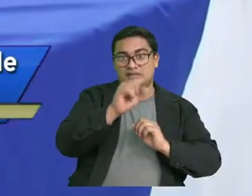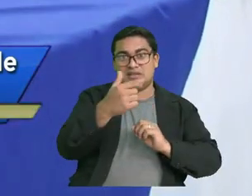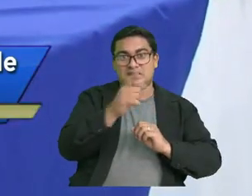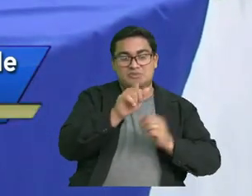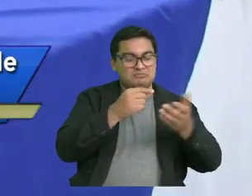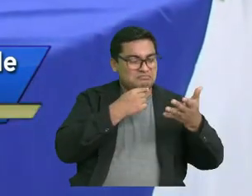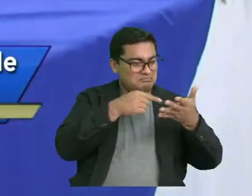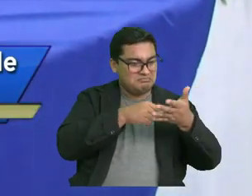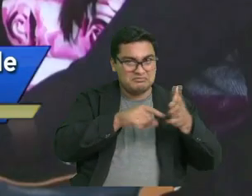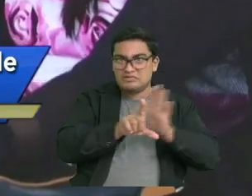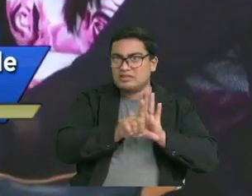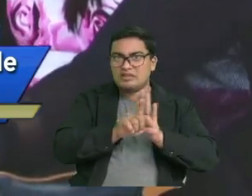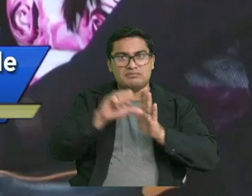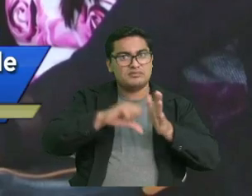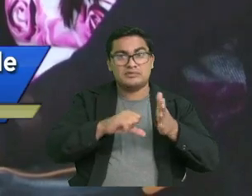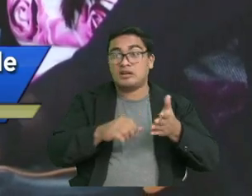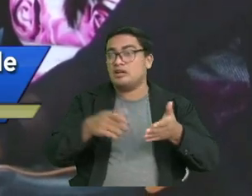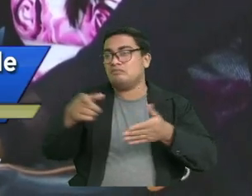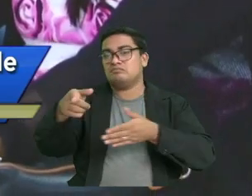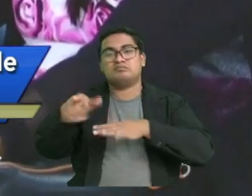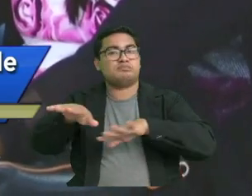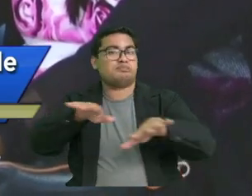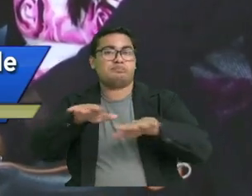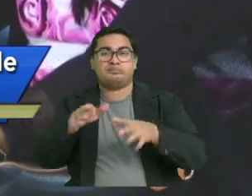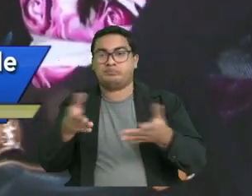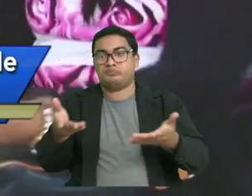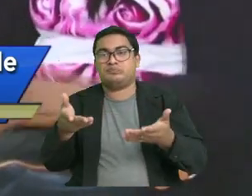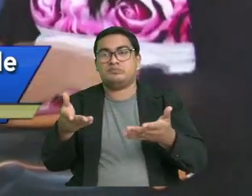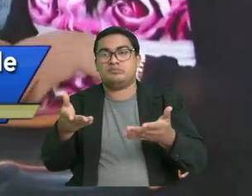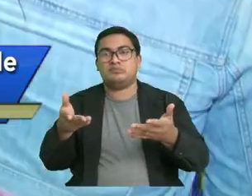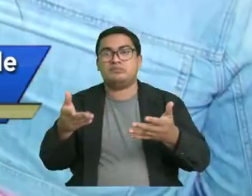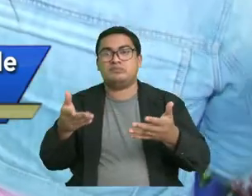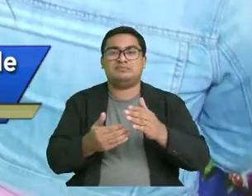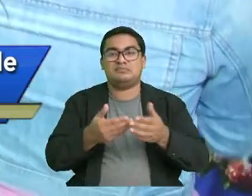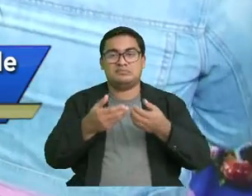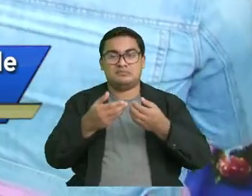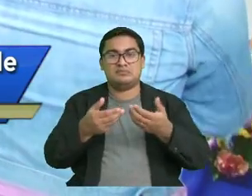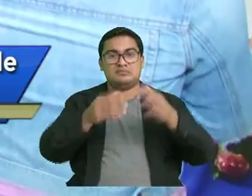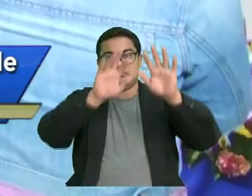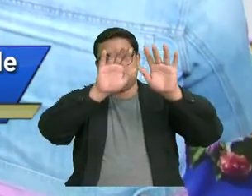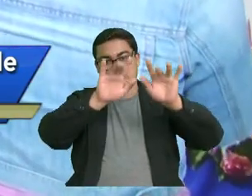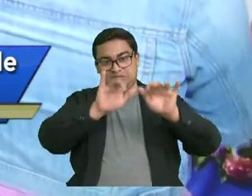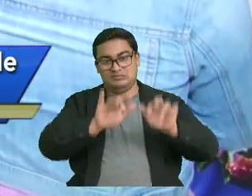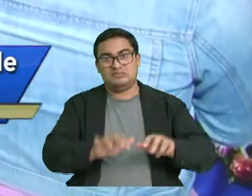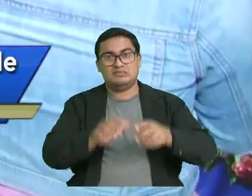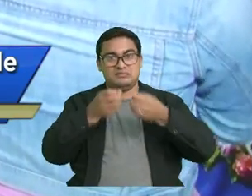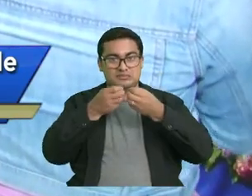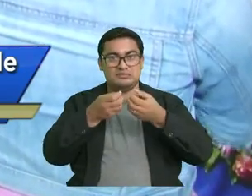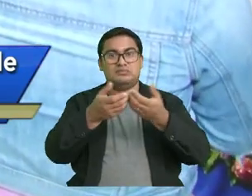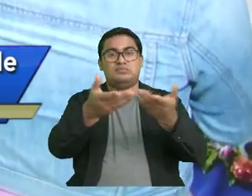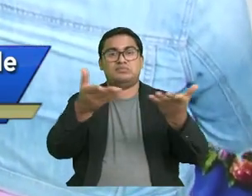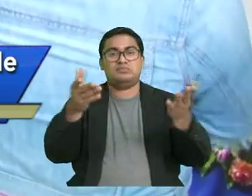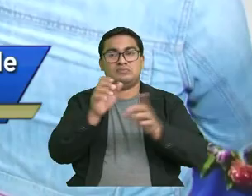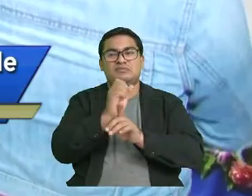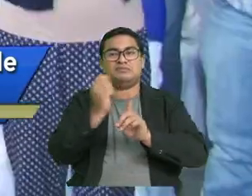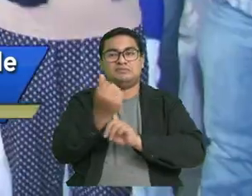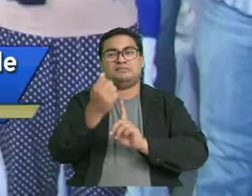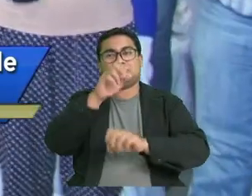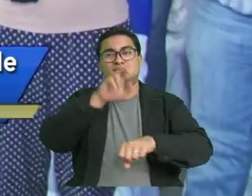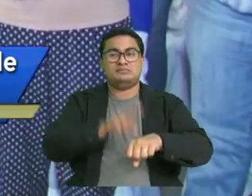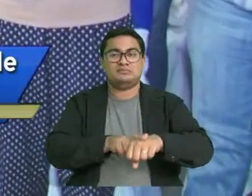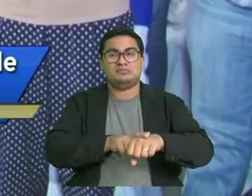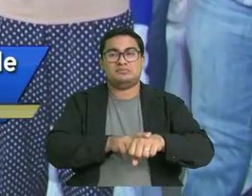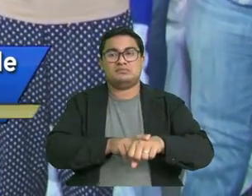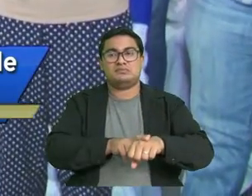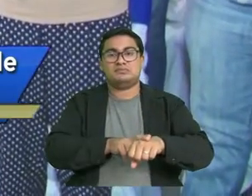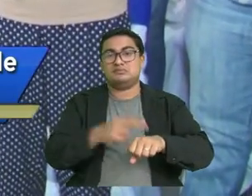está vigente. Porque esto, una vez que ya pase todo el proceso, va a estar en la página, claro, en la plataforma de la Asamblea Nacional,